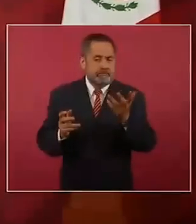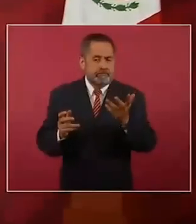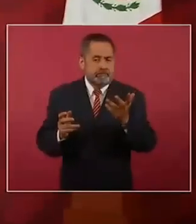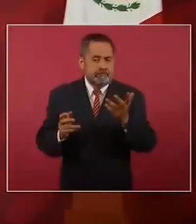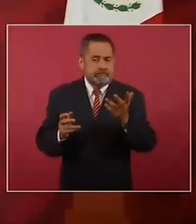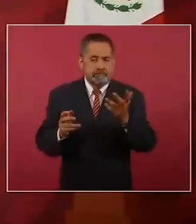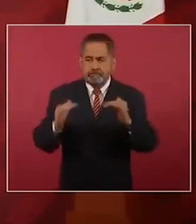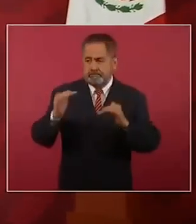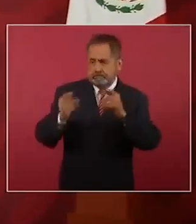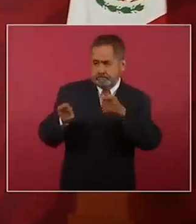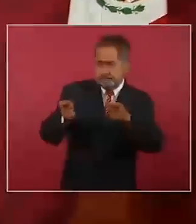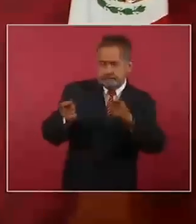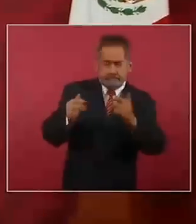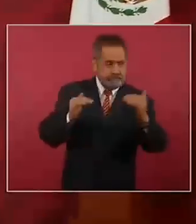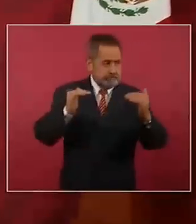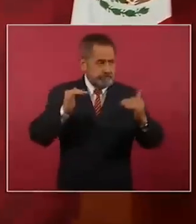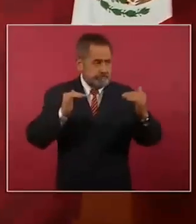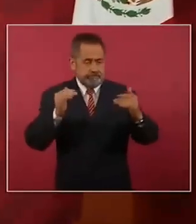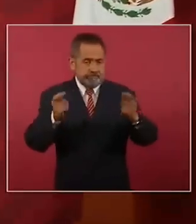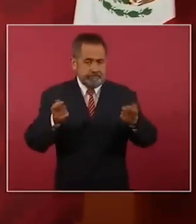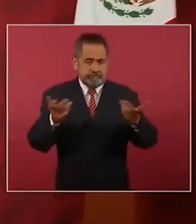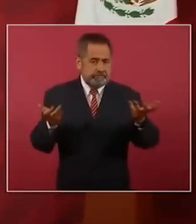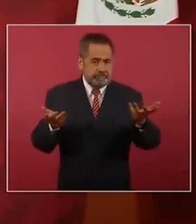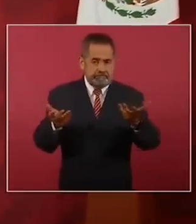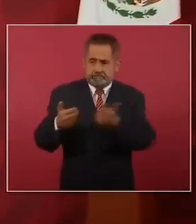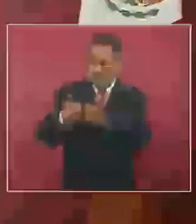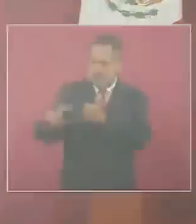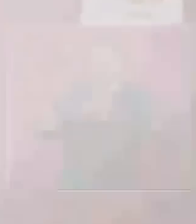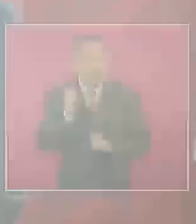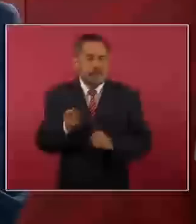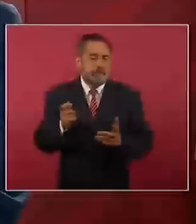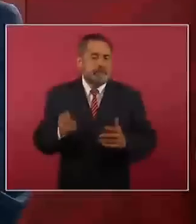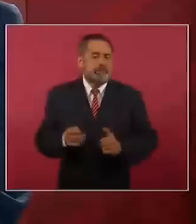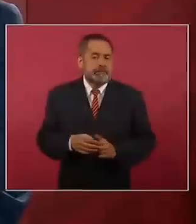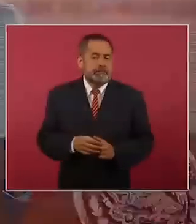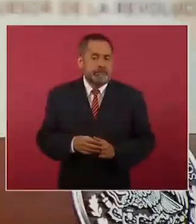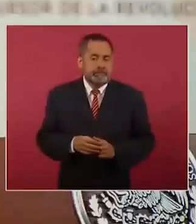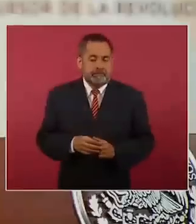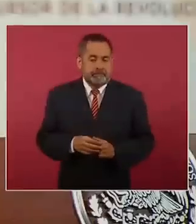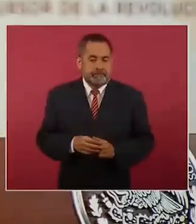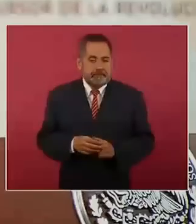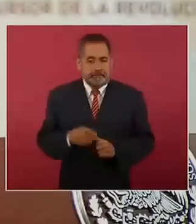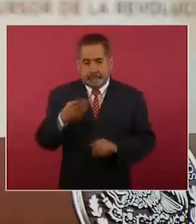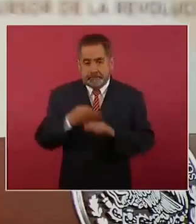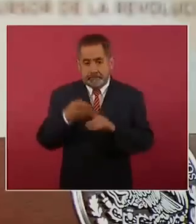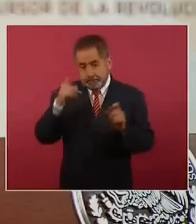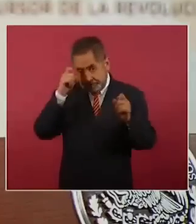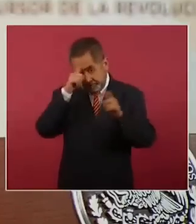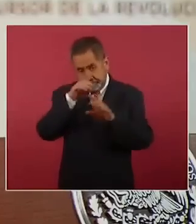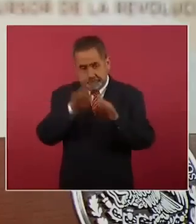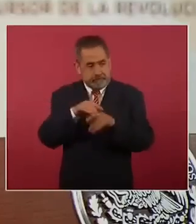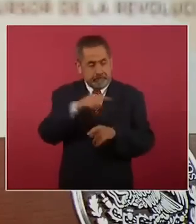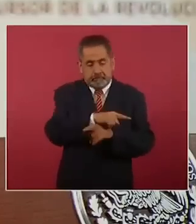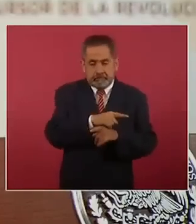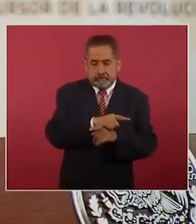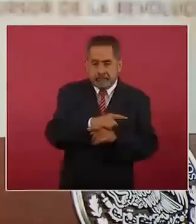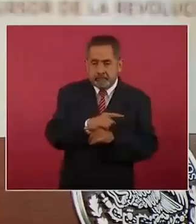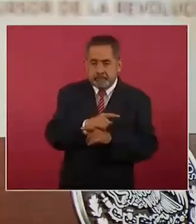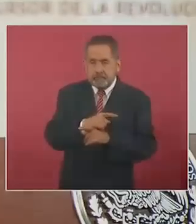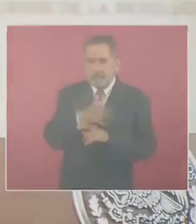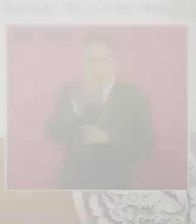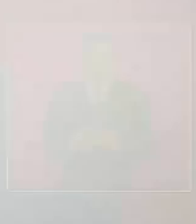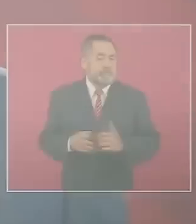el equilibrio y la separación de poderes. Es completamente violatorio de la